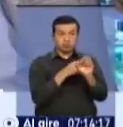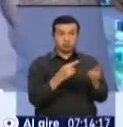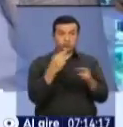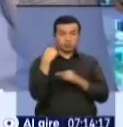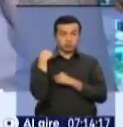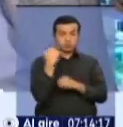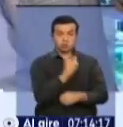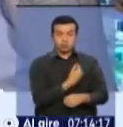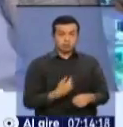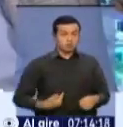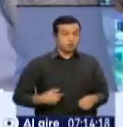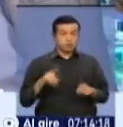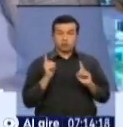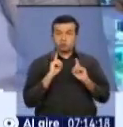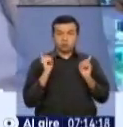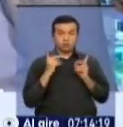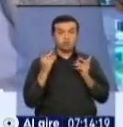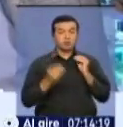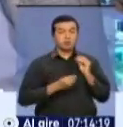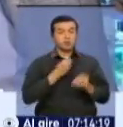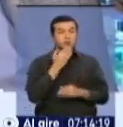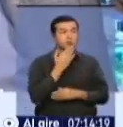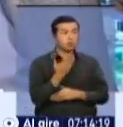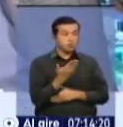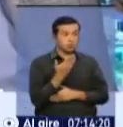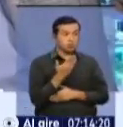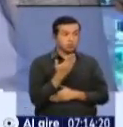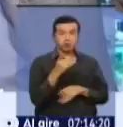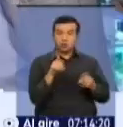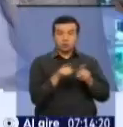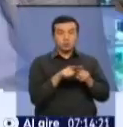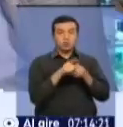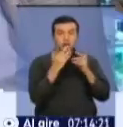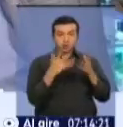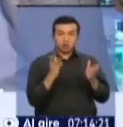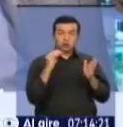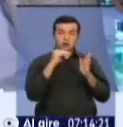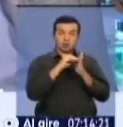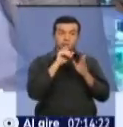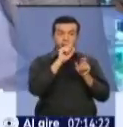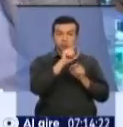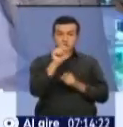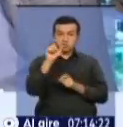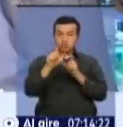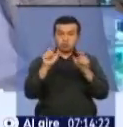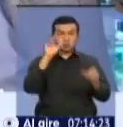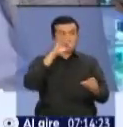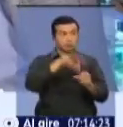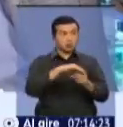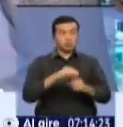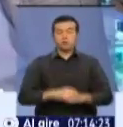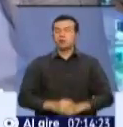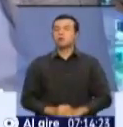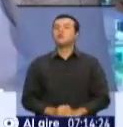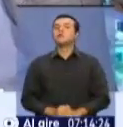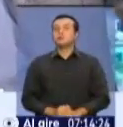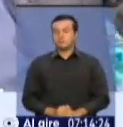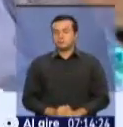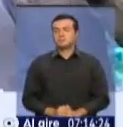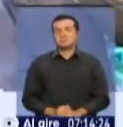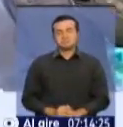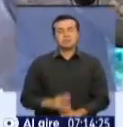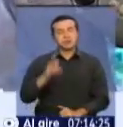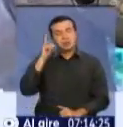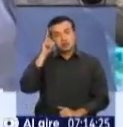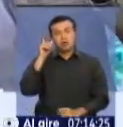competencia del Ejecutivo. Entonces, ¿cómo se lo haría? ¿Se lo tendría que también establecer mediante la consulta popular? Sí, yo creo